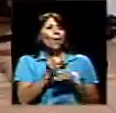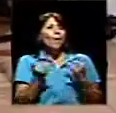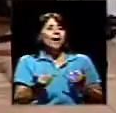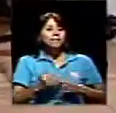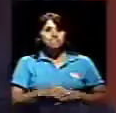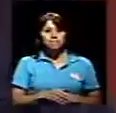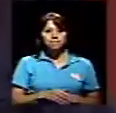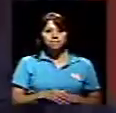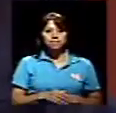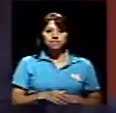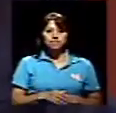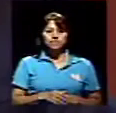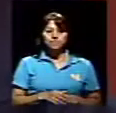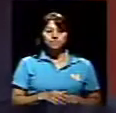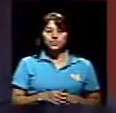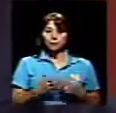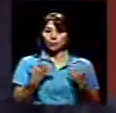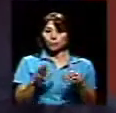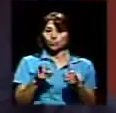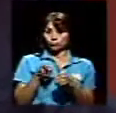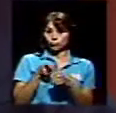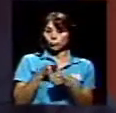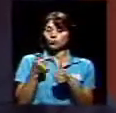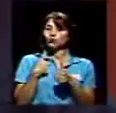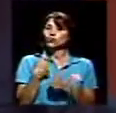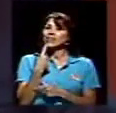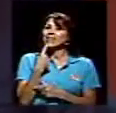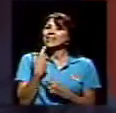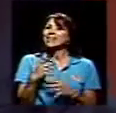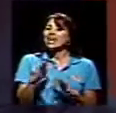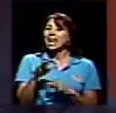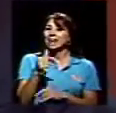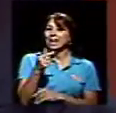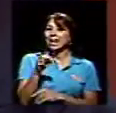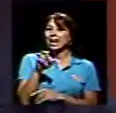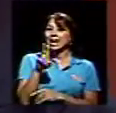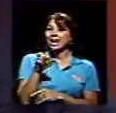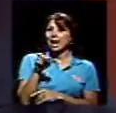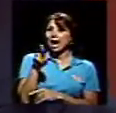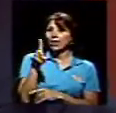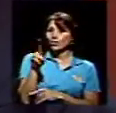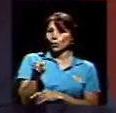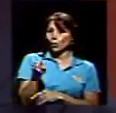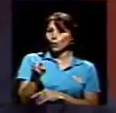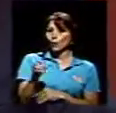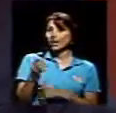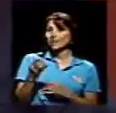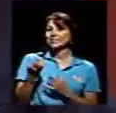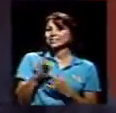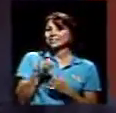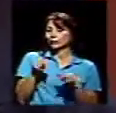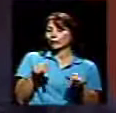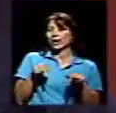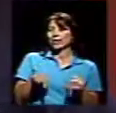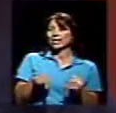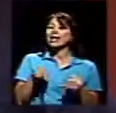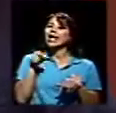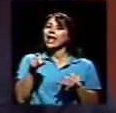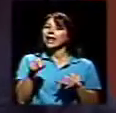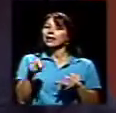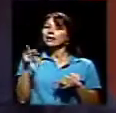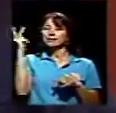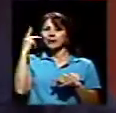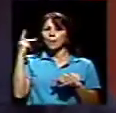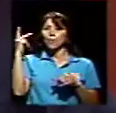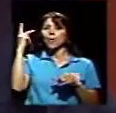Bueno, en primer lugar yo diría que Gerardo estaría políticamente alineado con el Frente